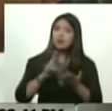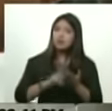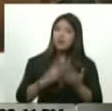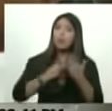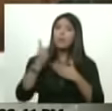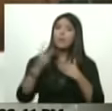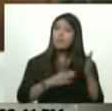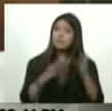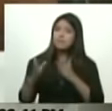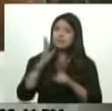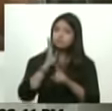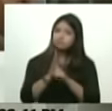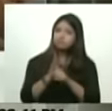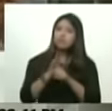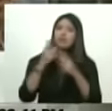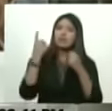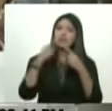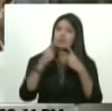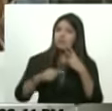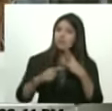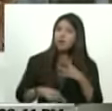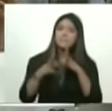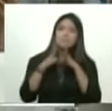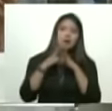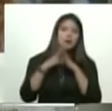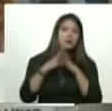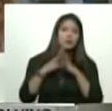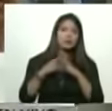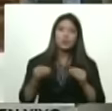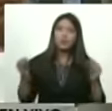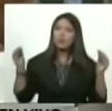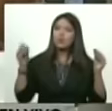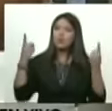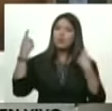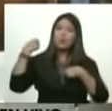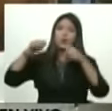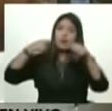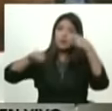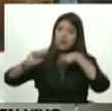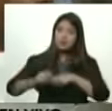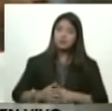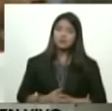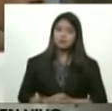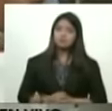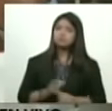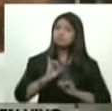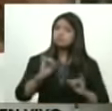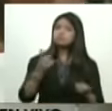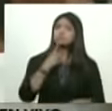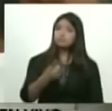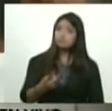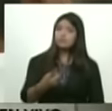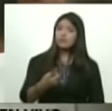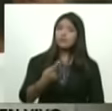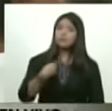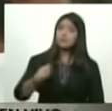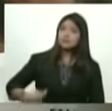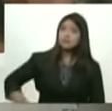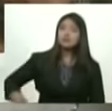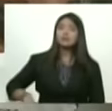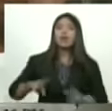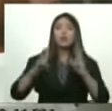plan central de materias primas para todo el sector exportador. Como bien lo decía el primer mandatario nacional, uno